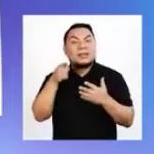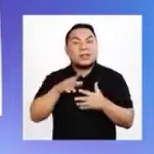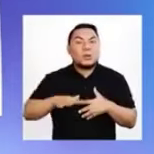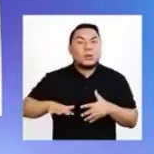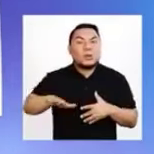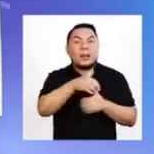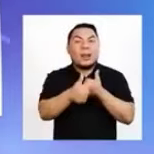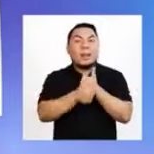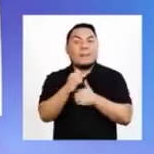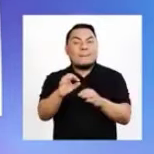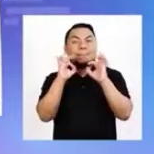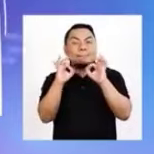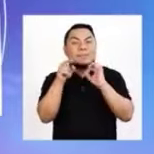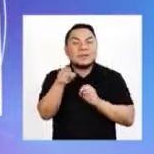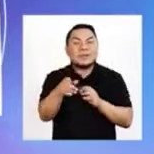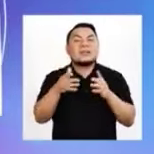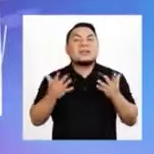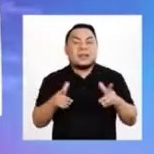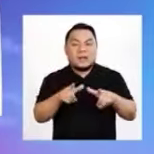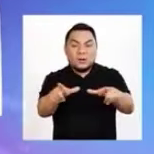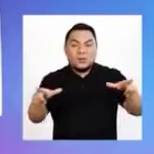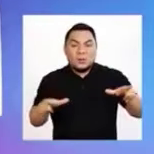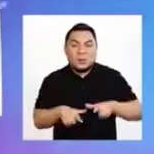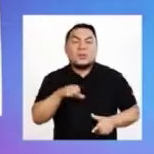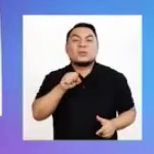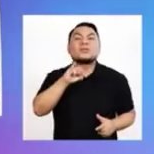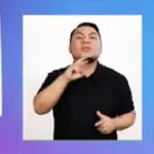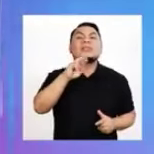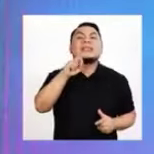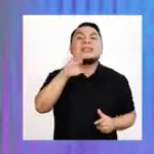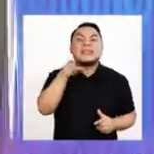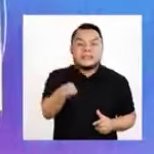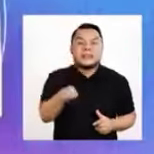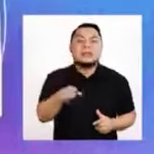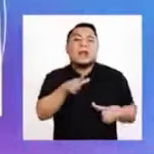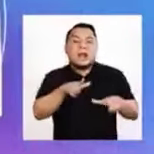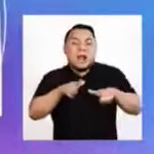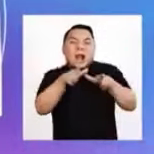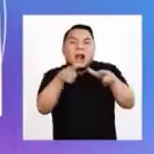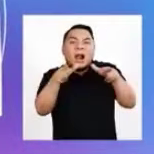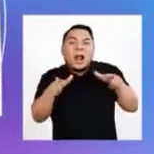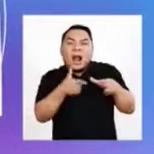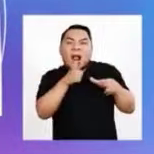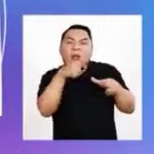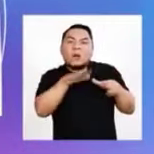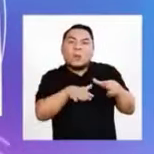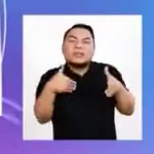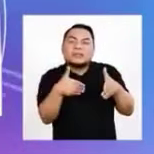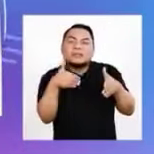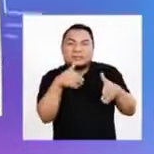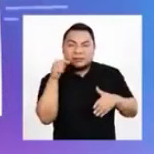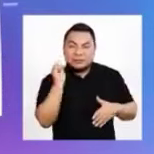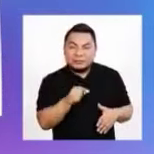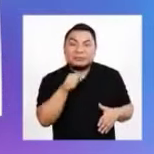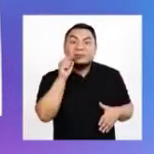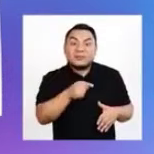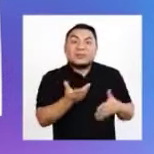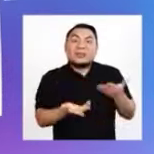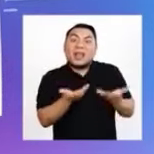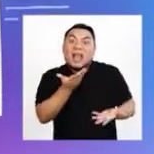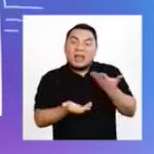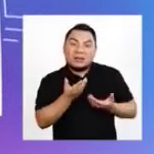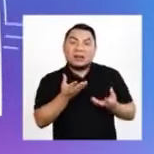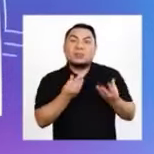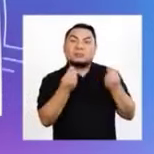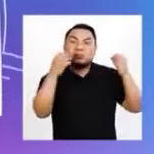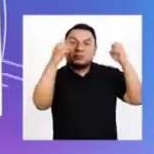Vemos que un factor de riesgo para la localidad de Sorite es la laguna cercana, que se